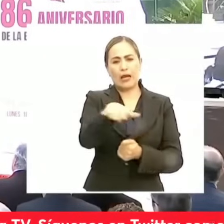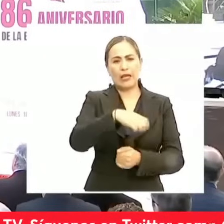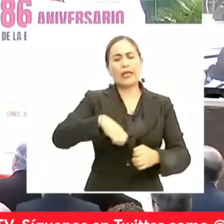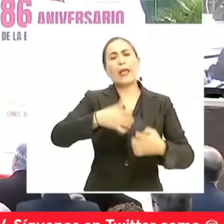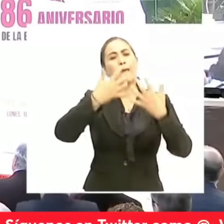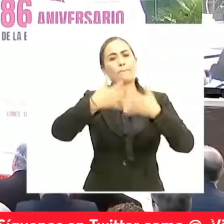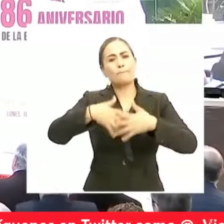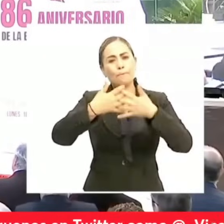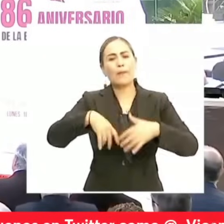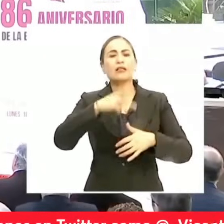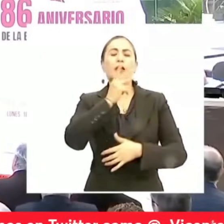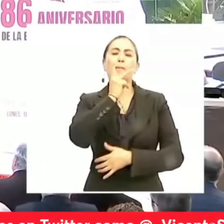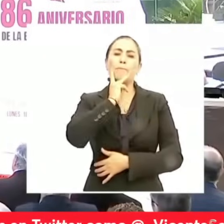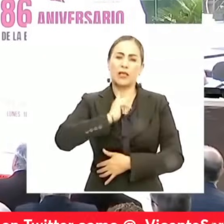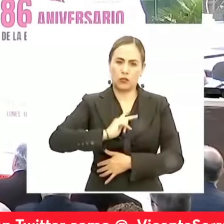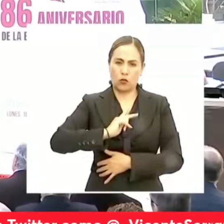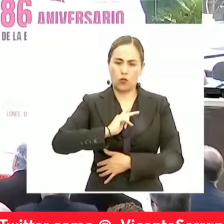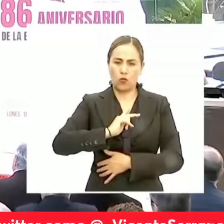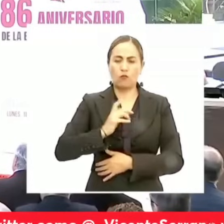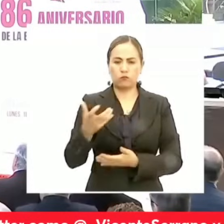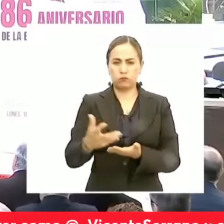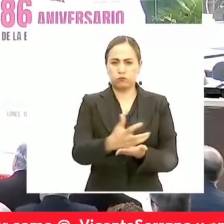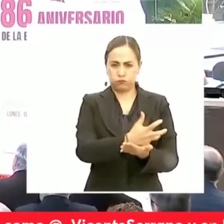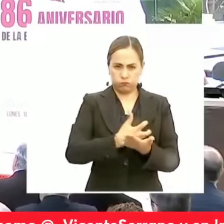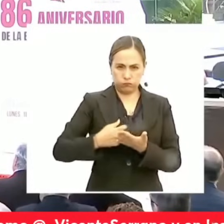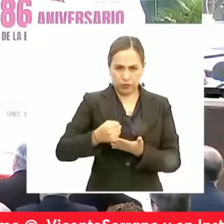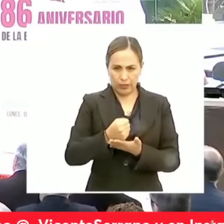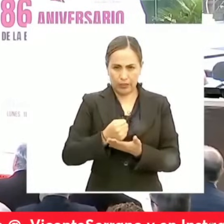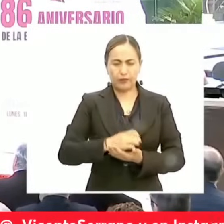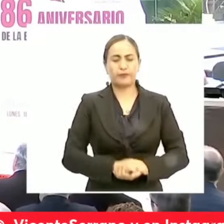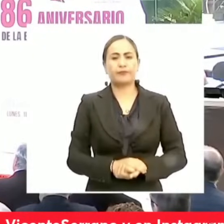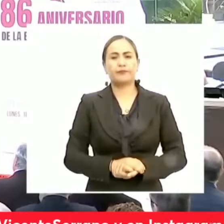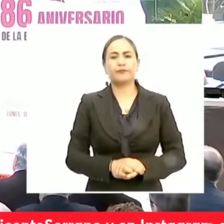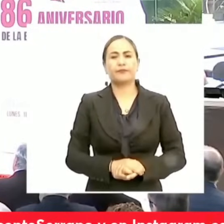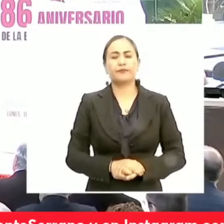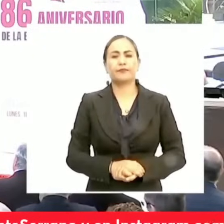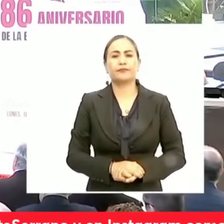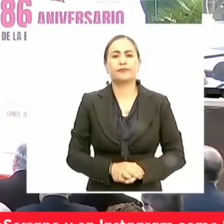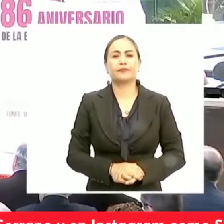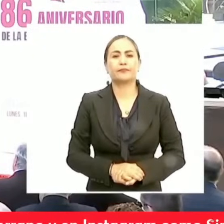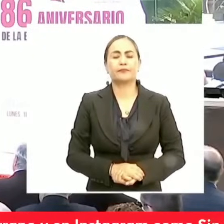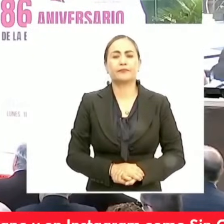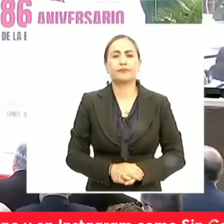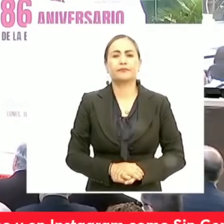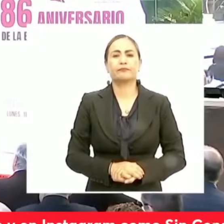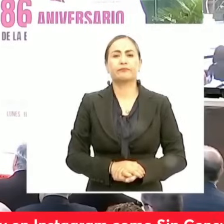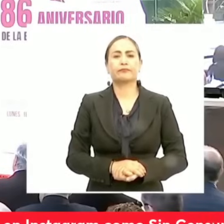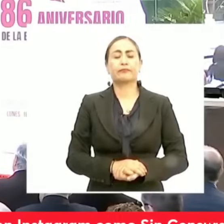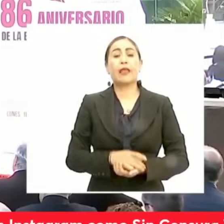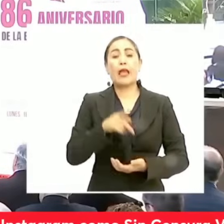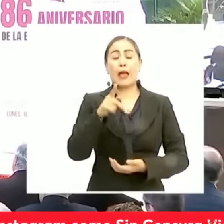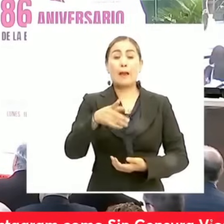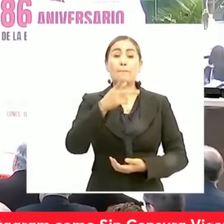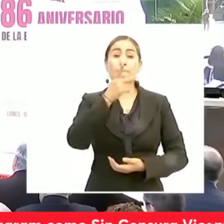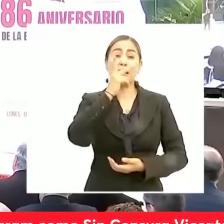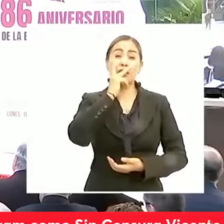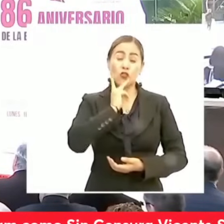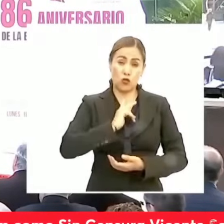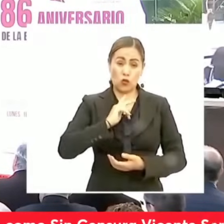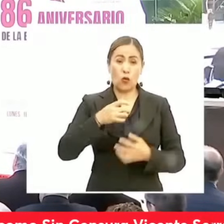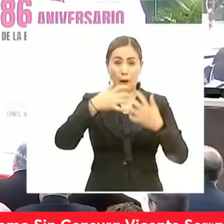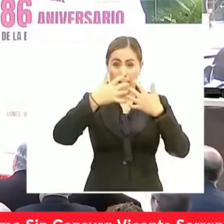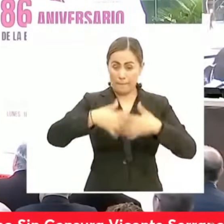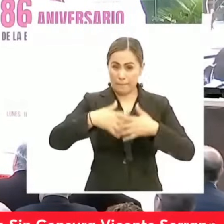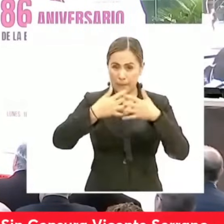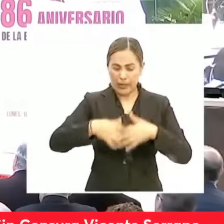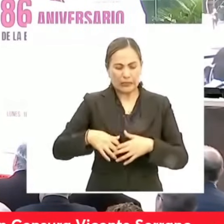Esto explica el por qué nuestro petróleo siempre ha sido la gran tentación para